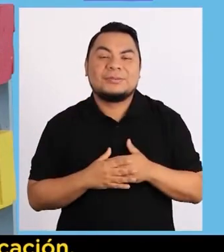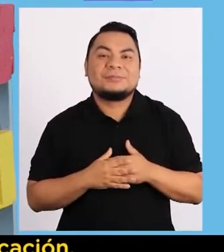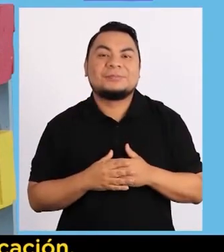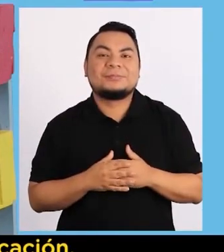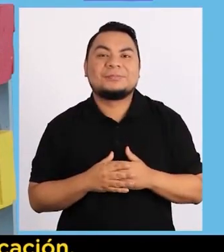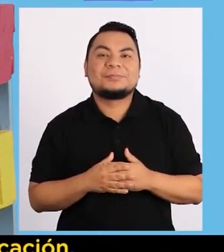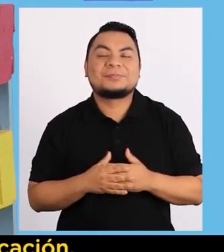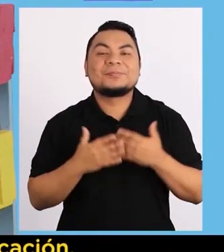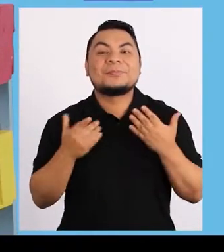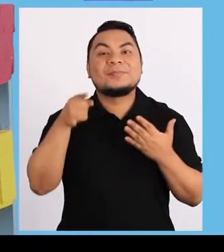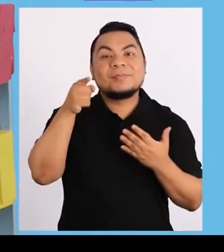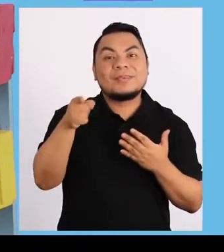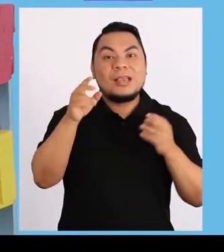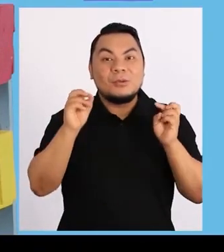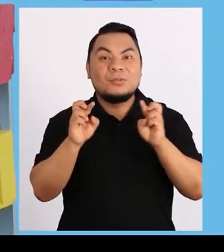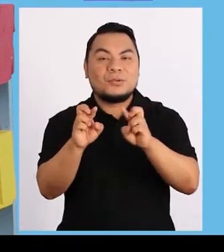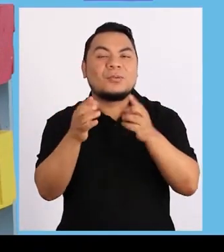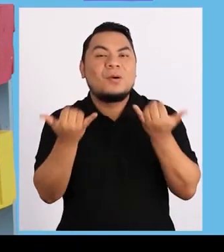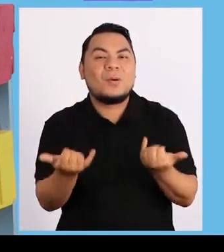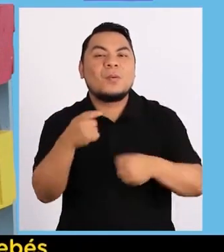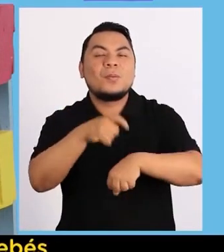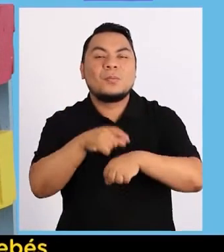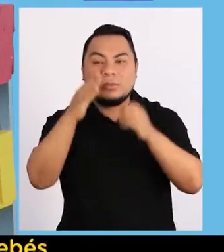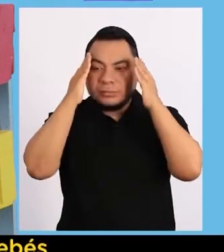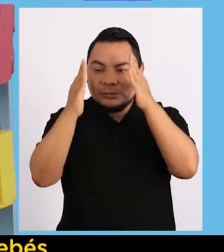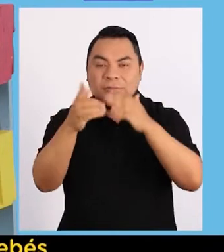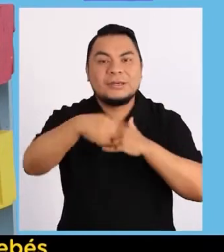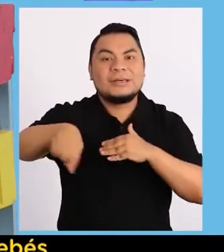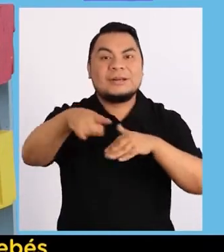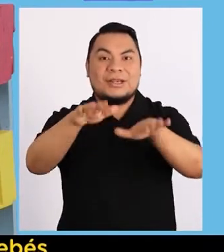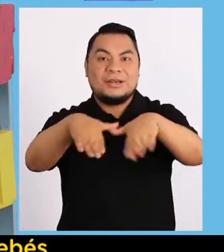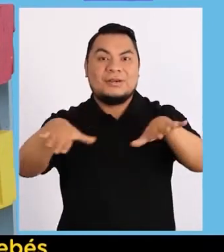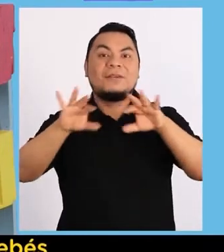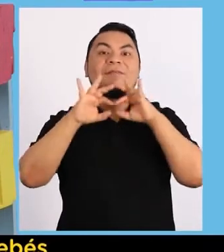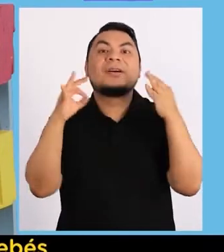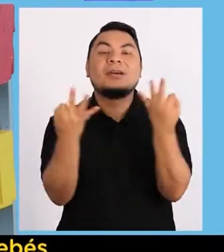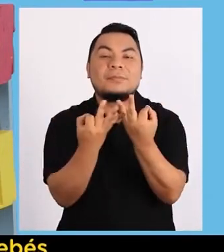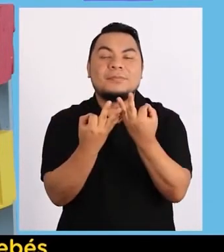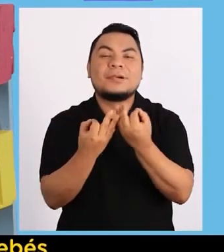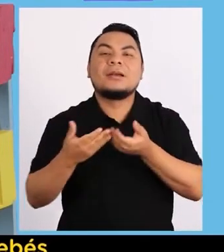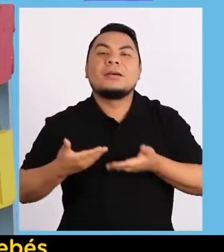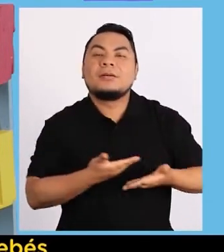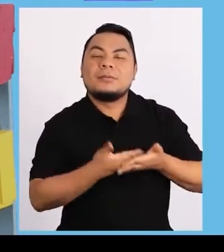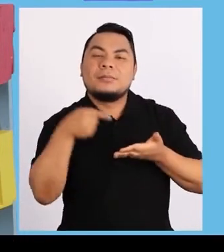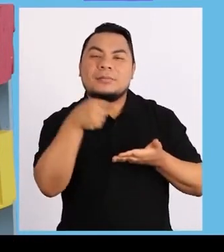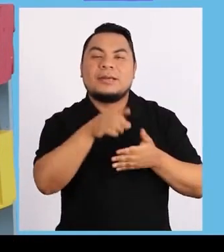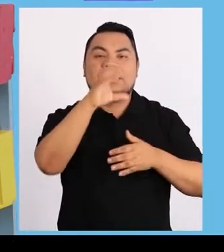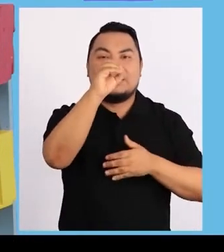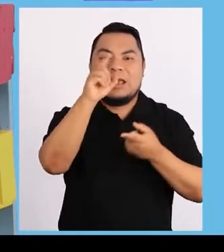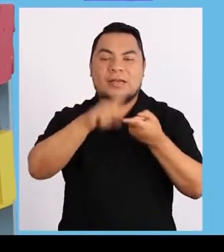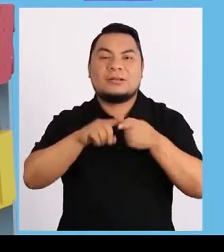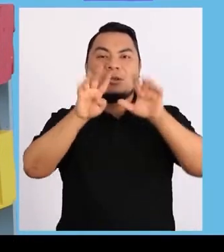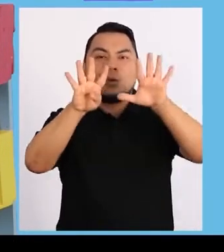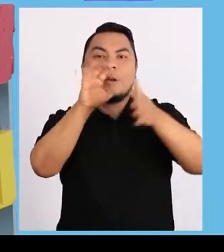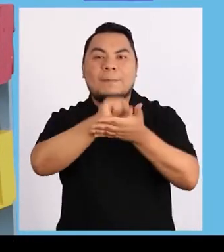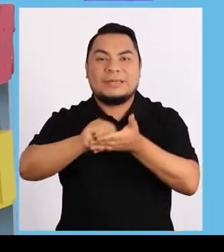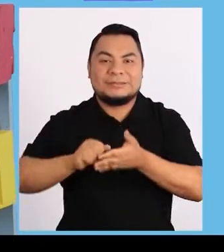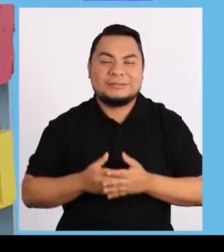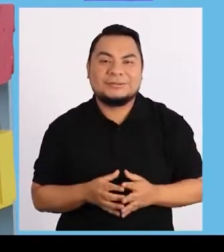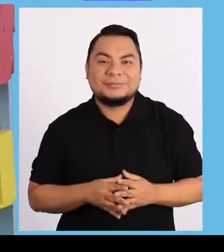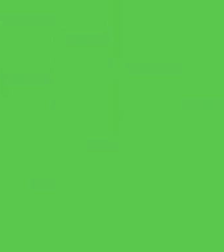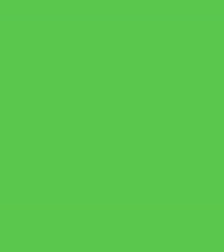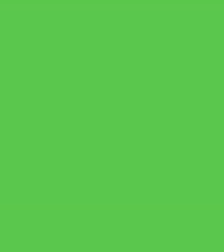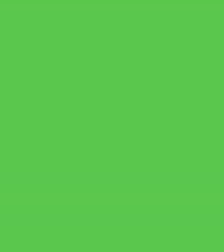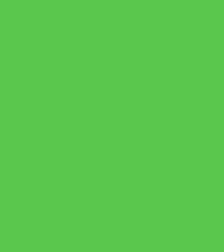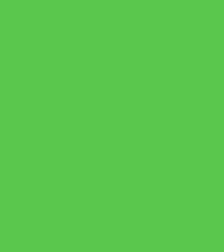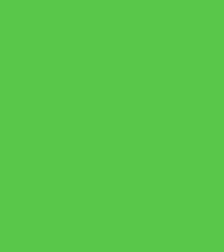de Educación. En esta oportunidad nos dirigiremos a las familias con bebés de 0 a 9